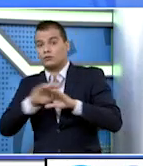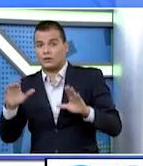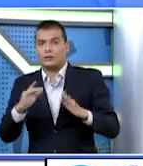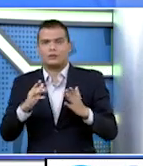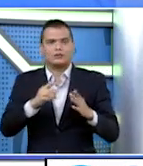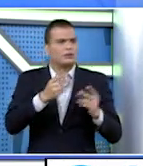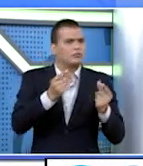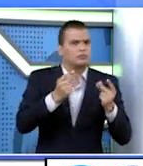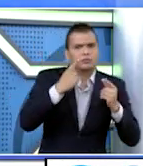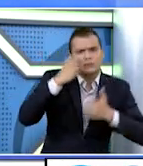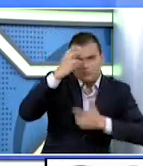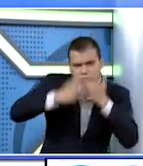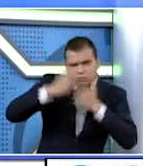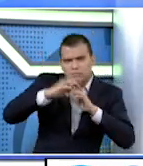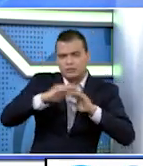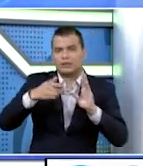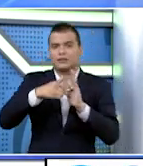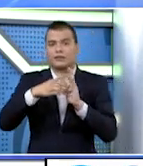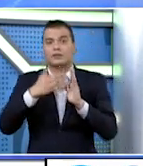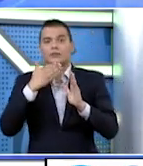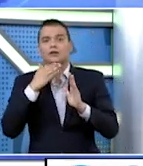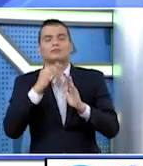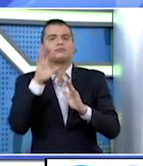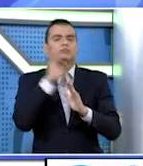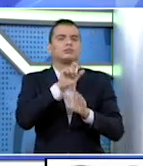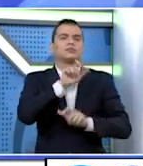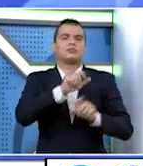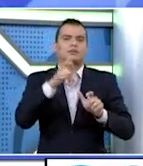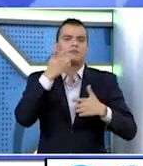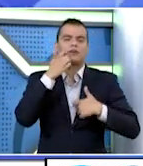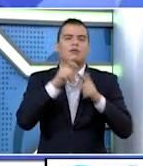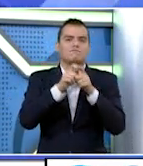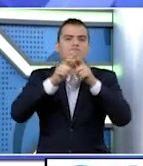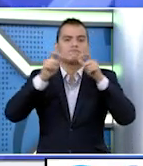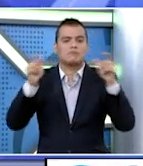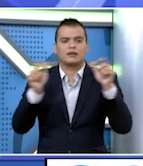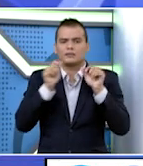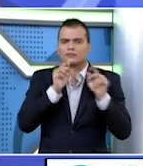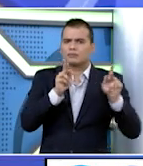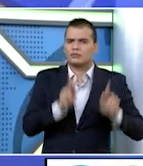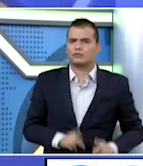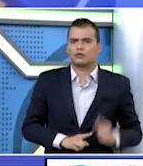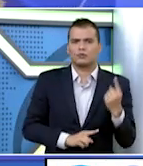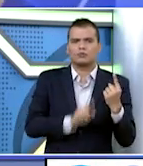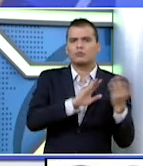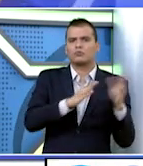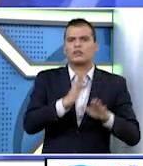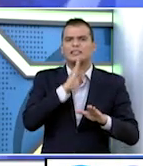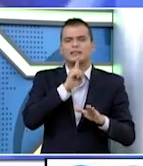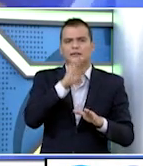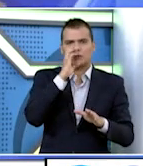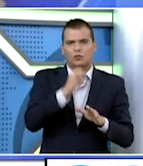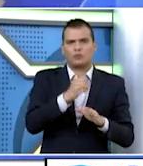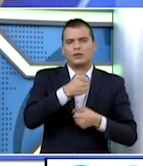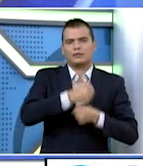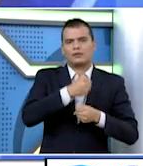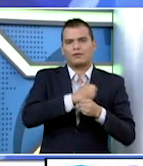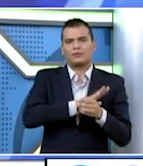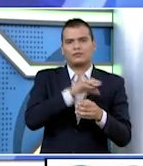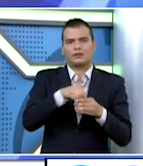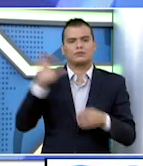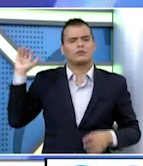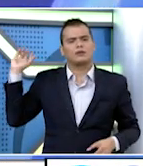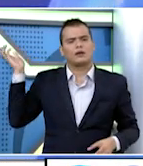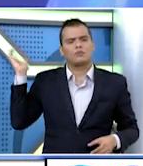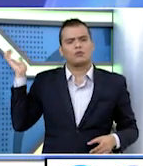cual se puede traducir en un mayor número de casos detectados. Uno de los fallecidos en el Valle es Joaquín Satizaba, el conductor de una ambulancia del